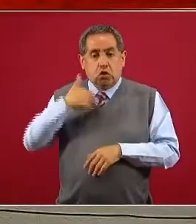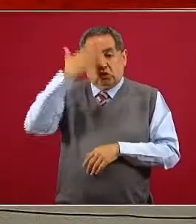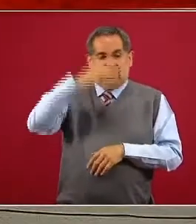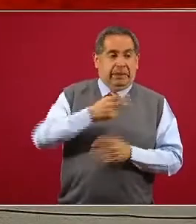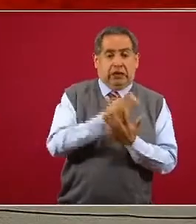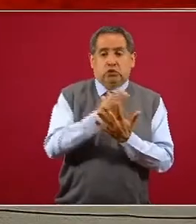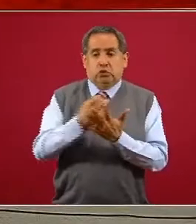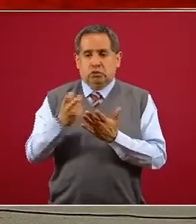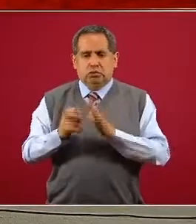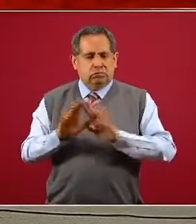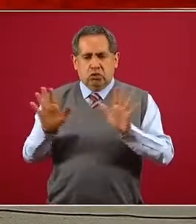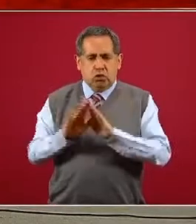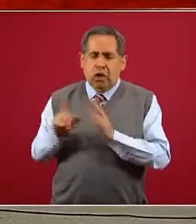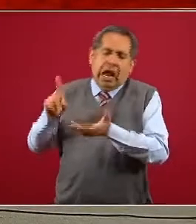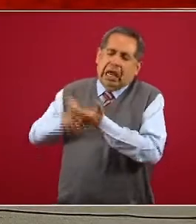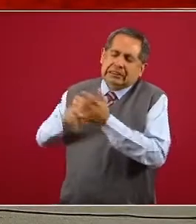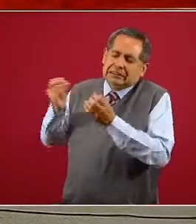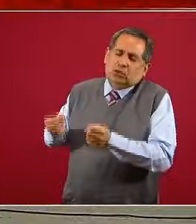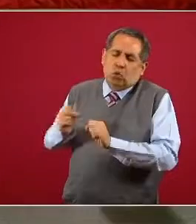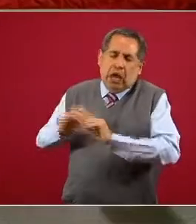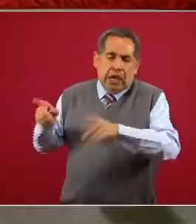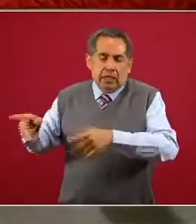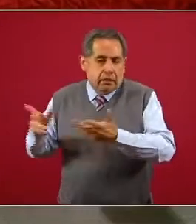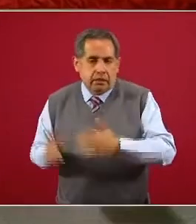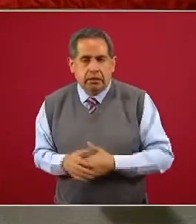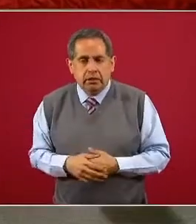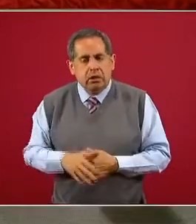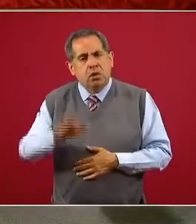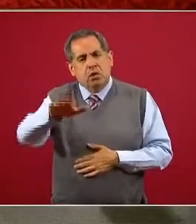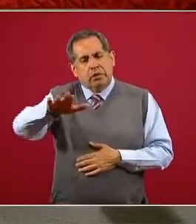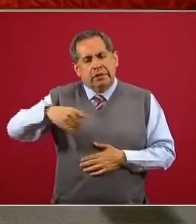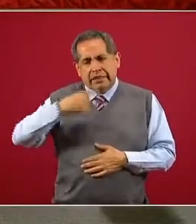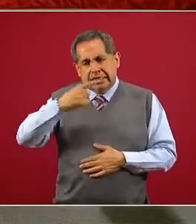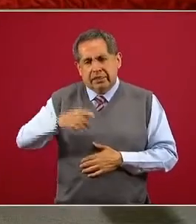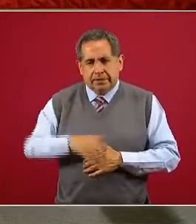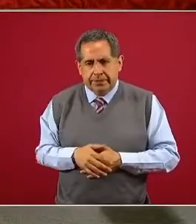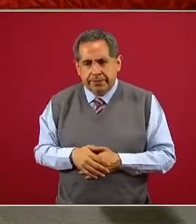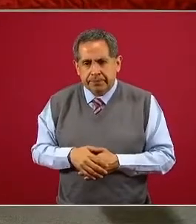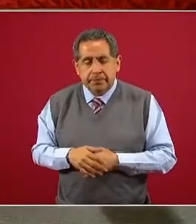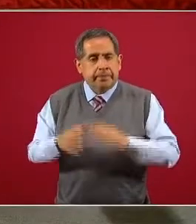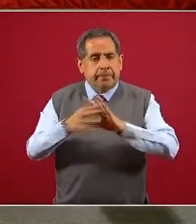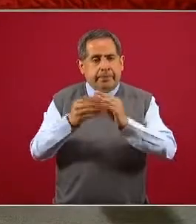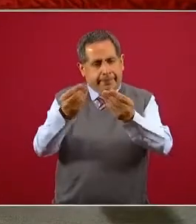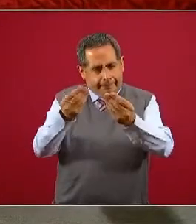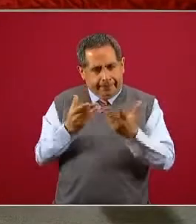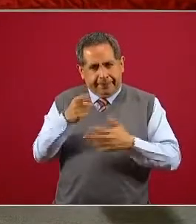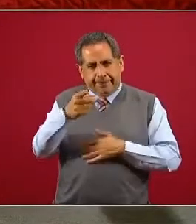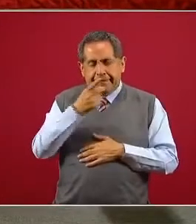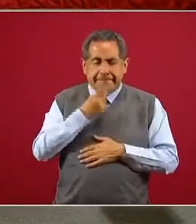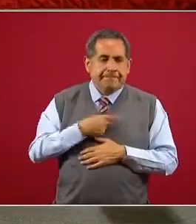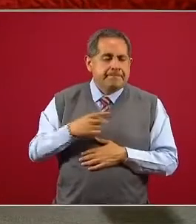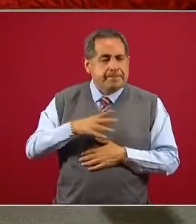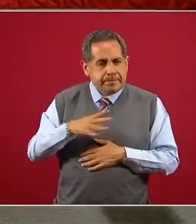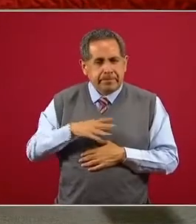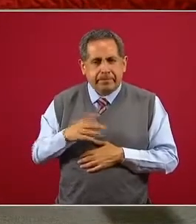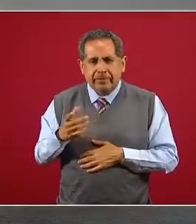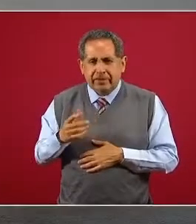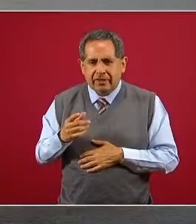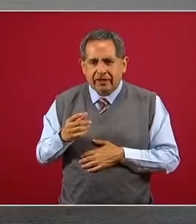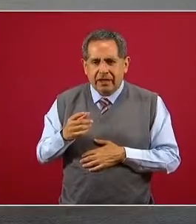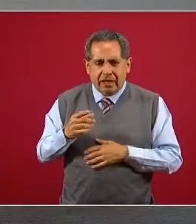estos estén relacionados con el tema de salud. Y la otra, si usted está diciendo o nos comenta, nos comparte que tienen